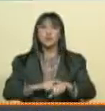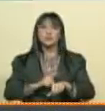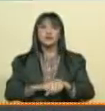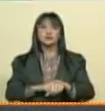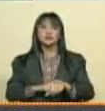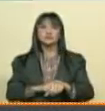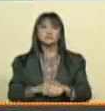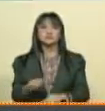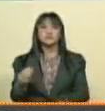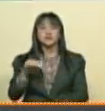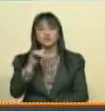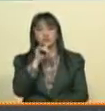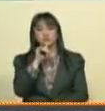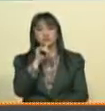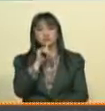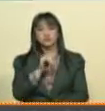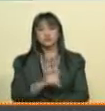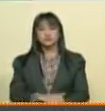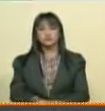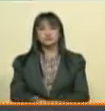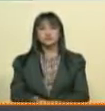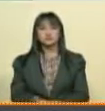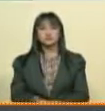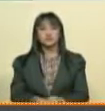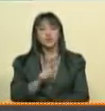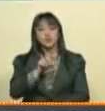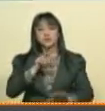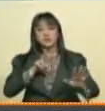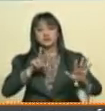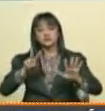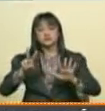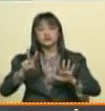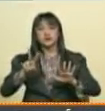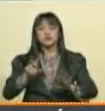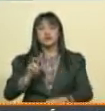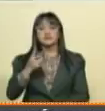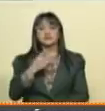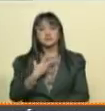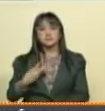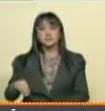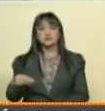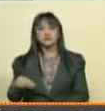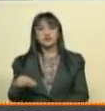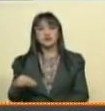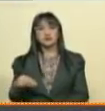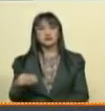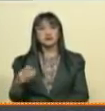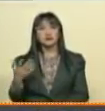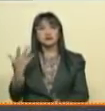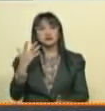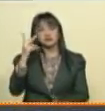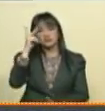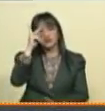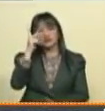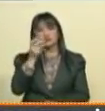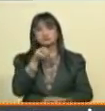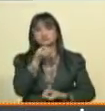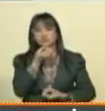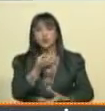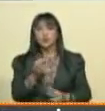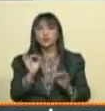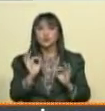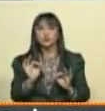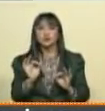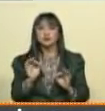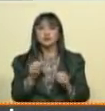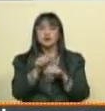Nosotros vamos a avanzar, Carlos, con más informaciones a esta hora, 1:27, porque el vicepresidente ejecutivo de la República Bolivariana también ofrece un balance justamente sobre